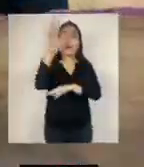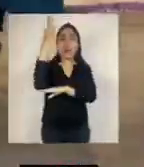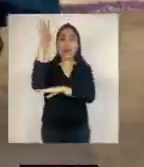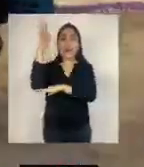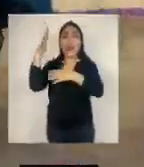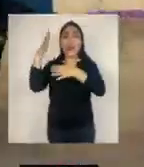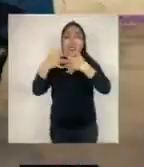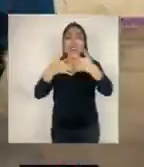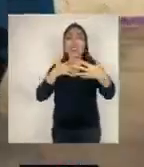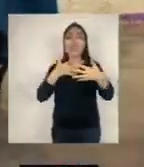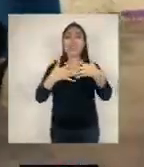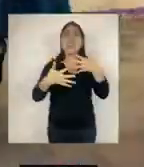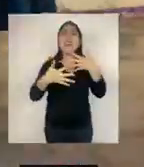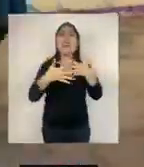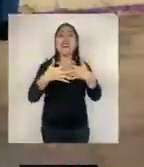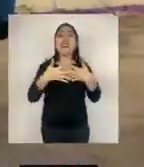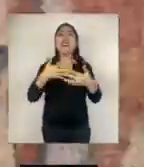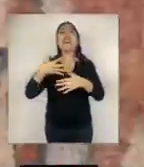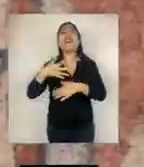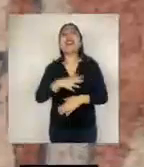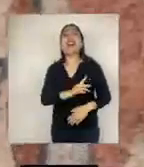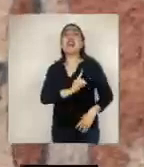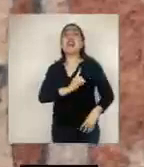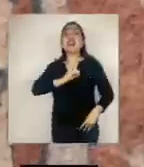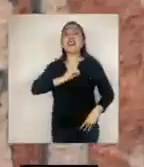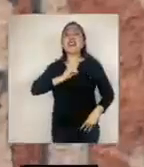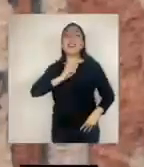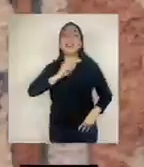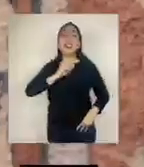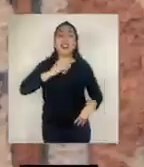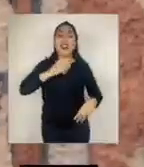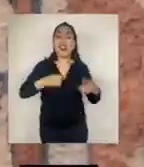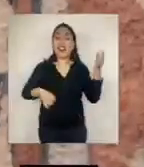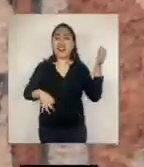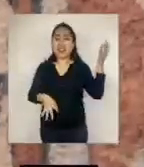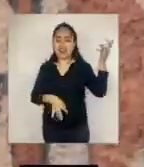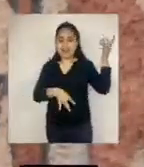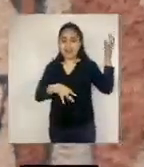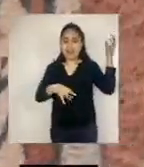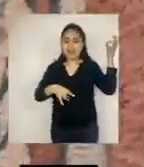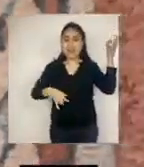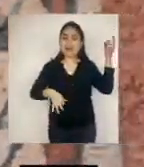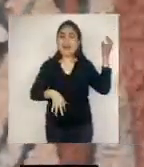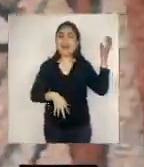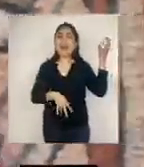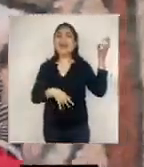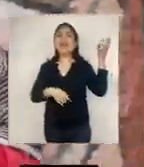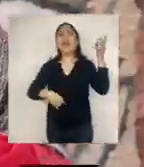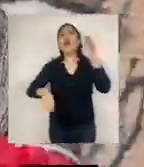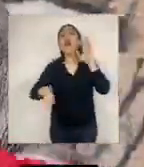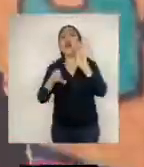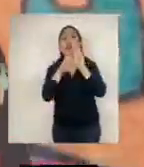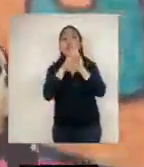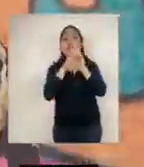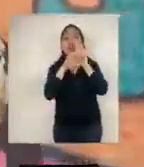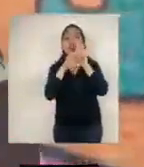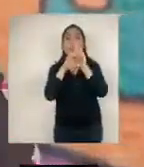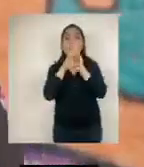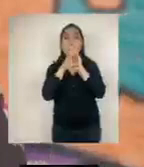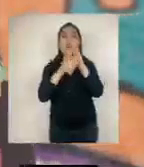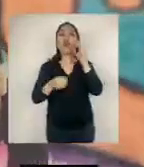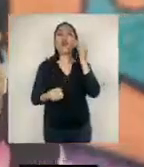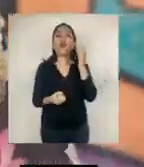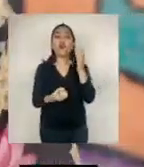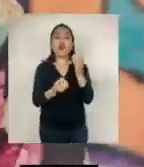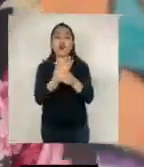¿sabes que no me gusta el producto de lo que salió? Pero tú confiaste en nosotros antes y eso se agradece, porque en fondo, tú sabes, yo me tocó trabajar en eso. Entonces